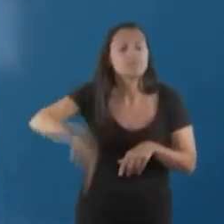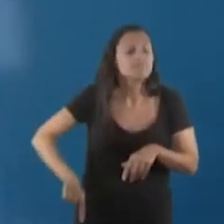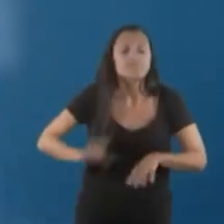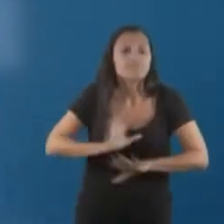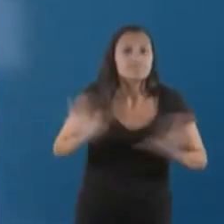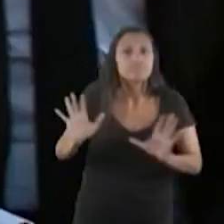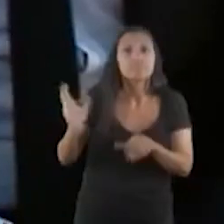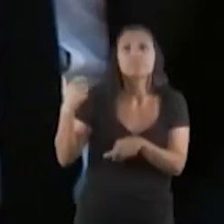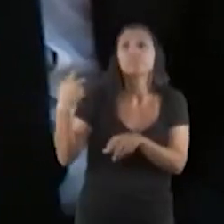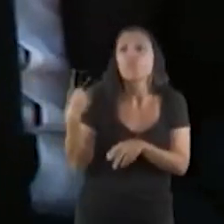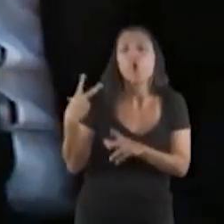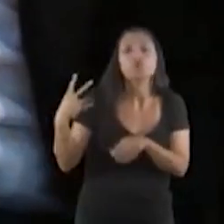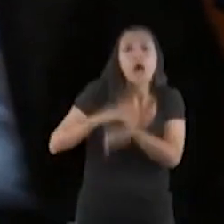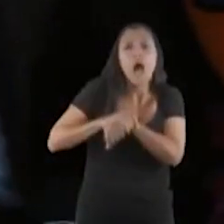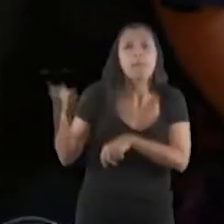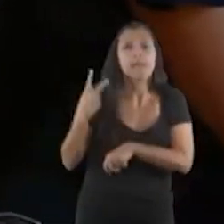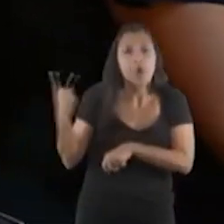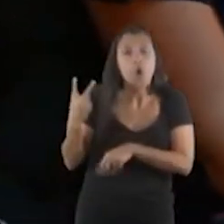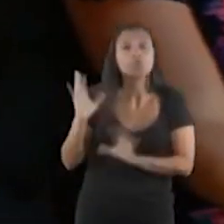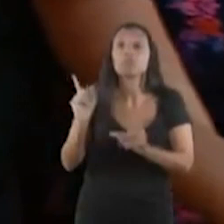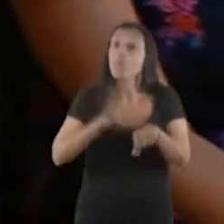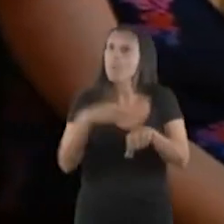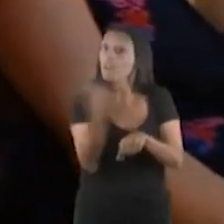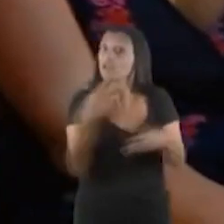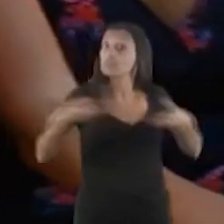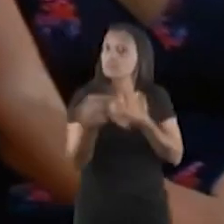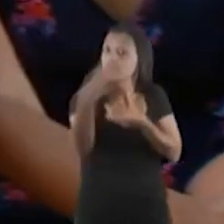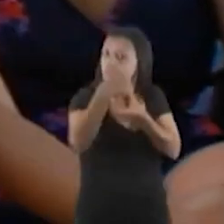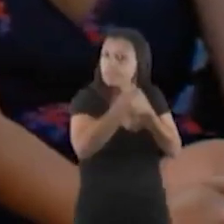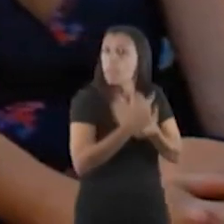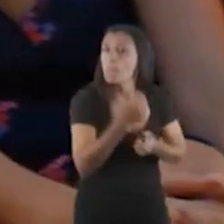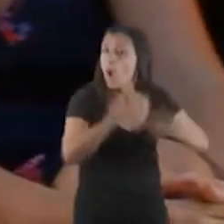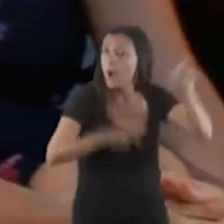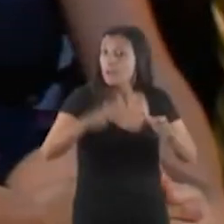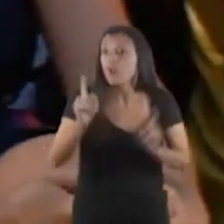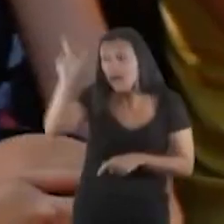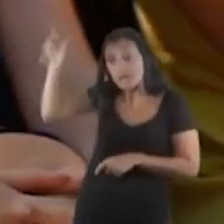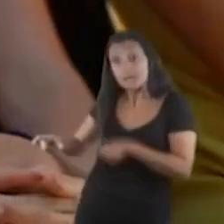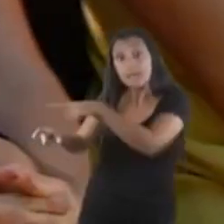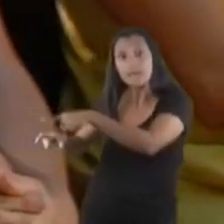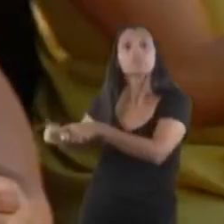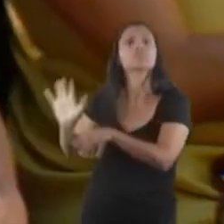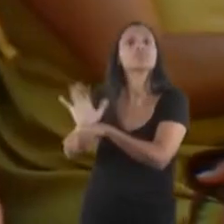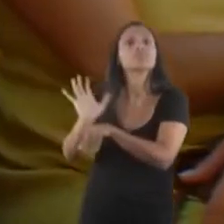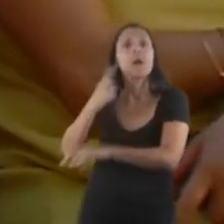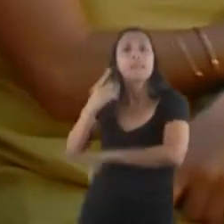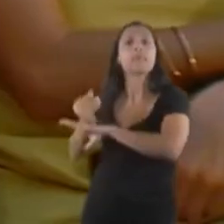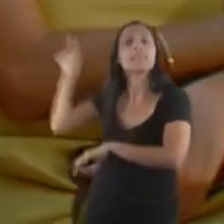con Agustín. Cuando muy poquitos éramos, Agustín era nuestro hombre en Santa Fe.